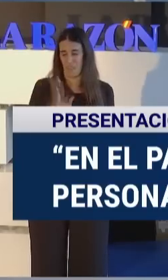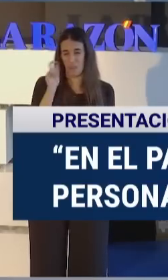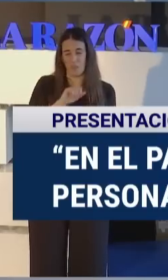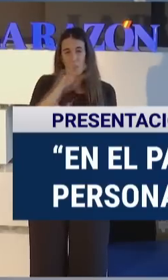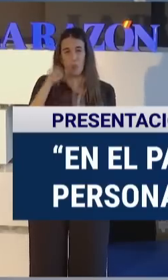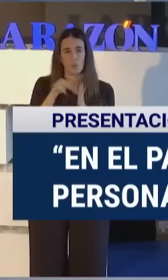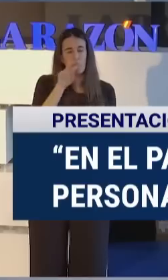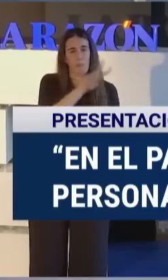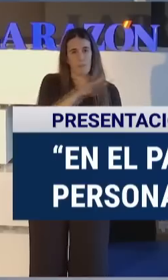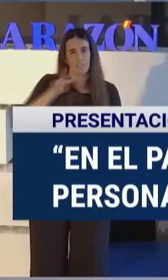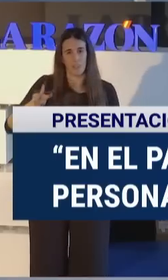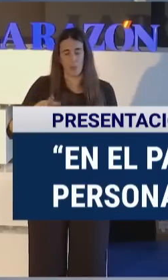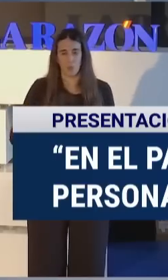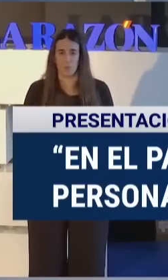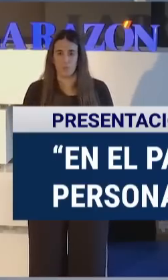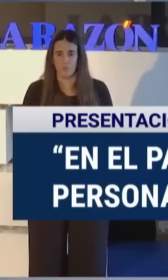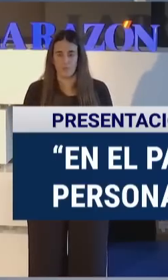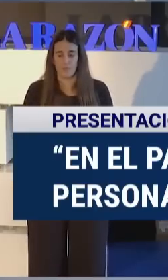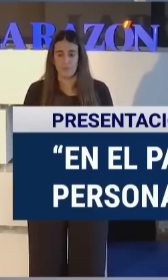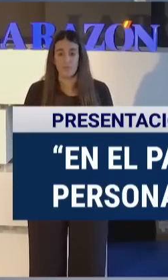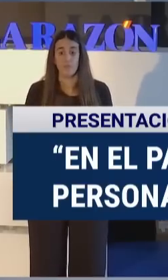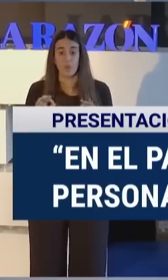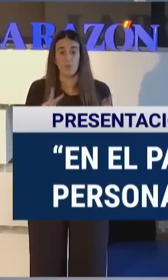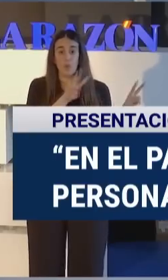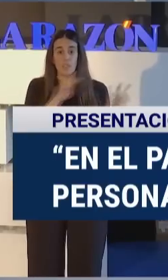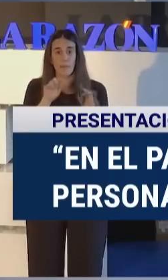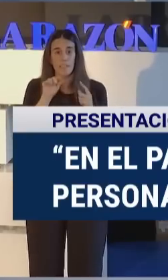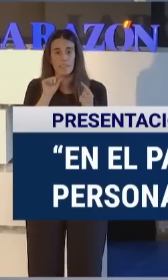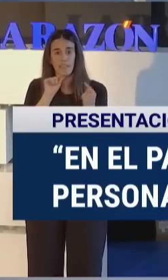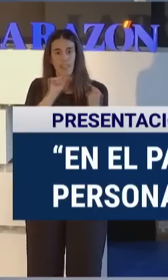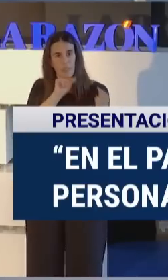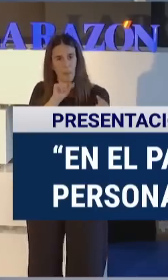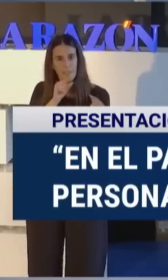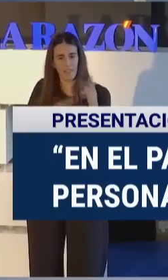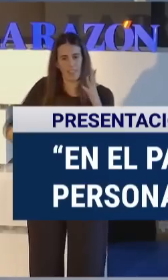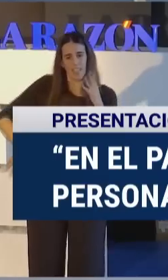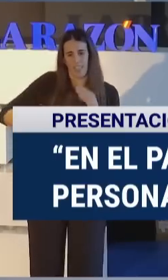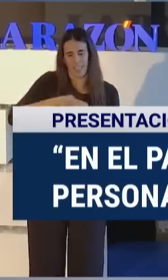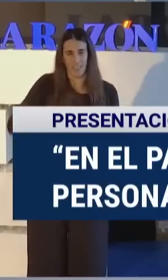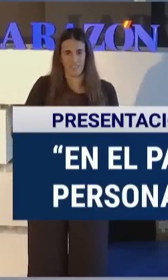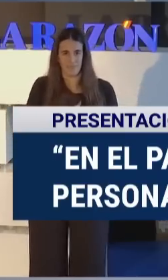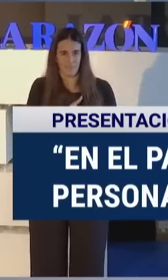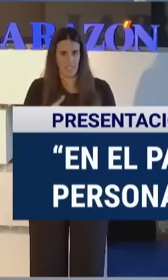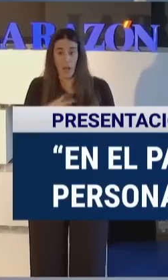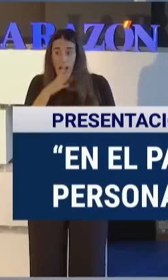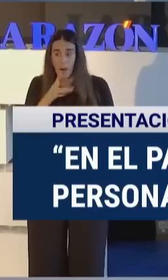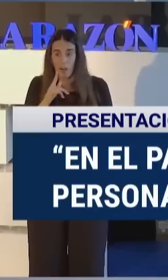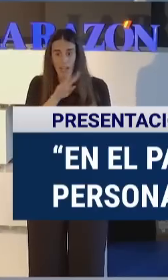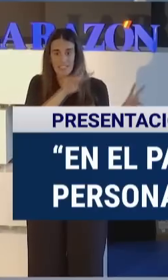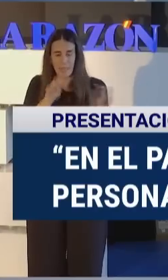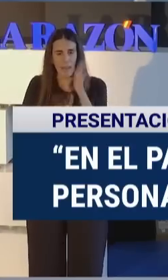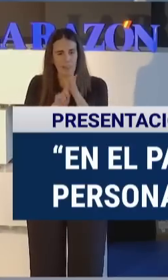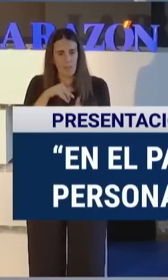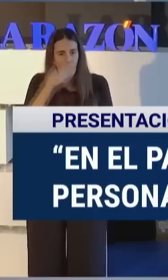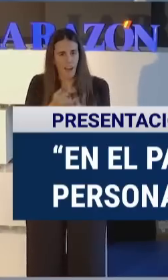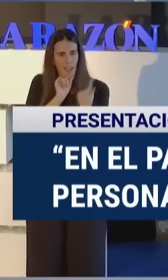más relevantes en ese debate. De hecho, Digo, hoy se sigue discutiendo los temas de crecimiento, hoy se